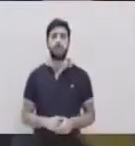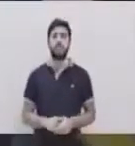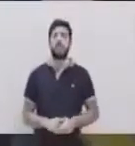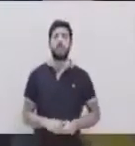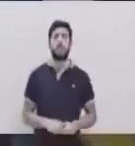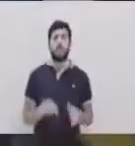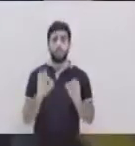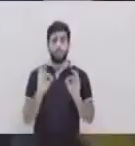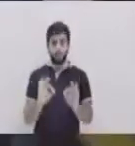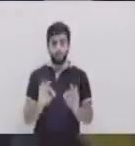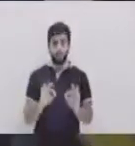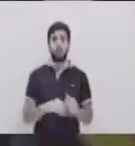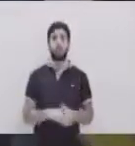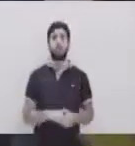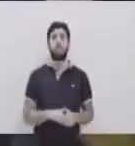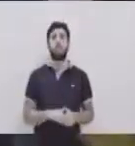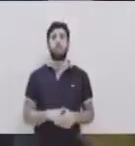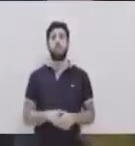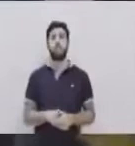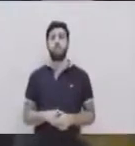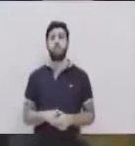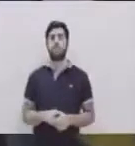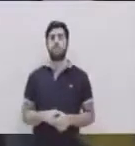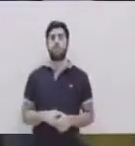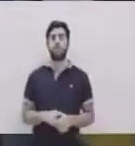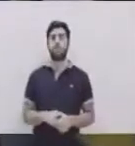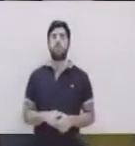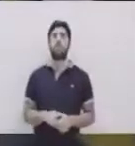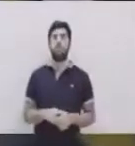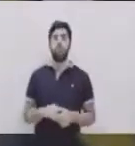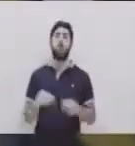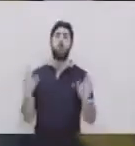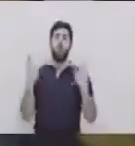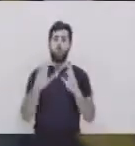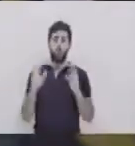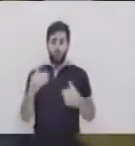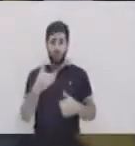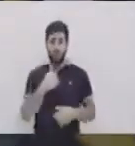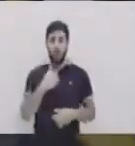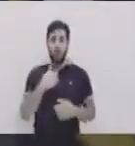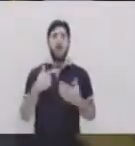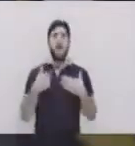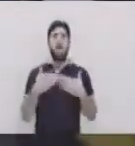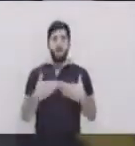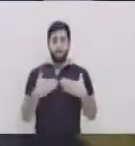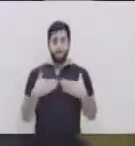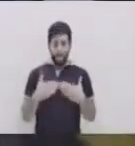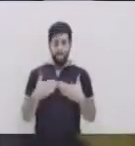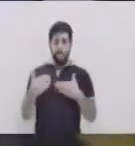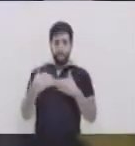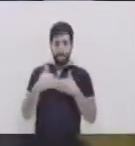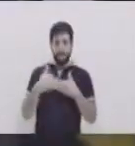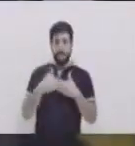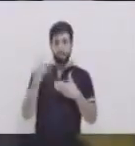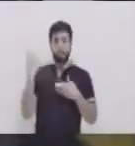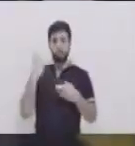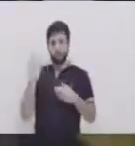P. ¿Sí? Perfecto. El sonido pectoral o medio. ¿Sí? Vamos pues,